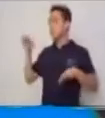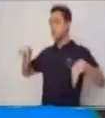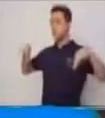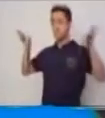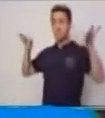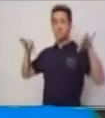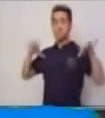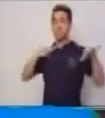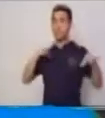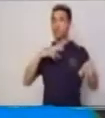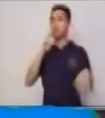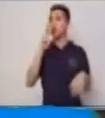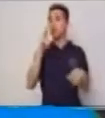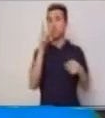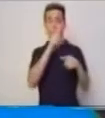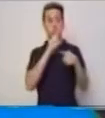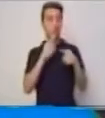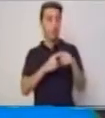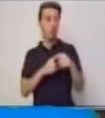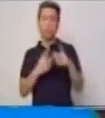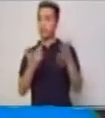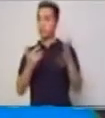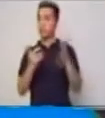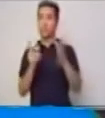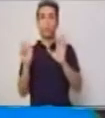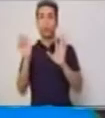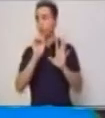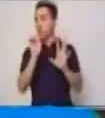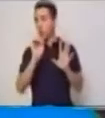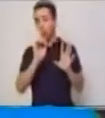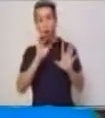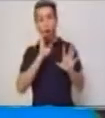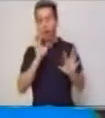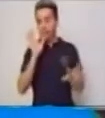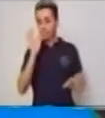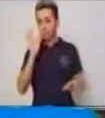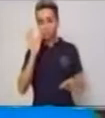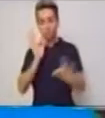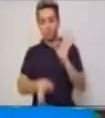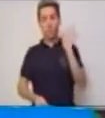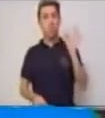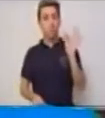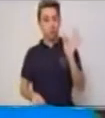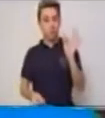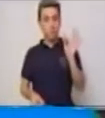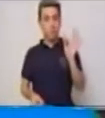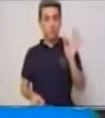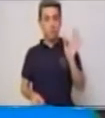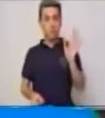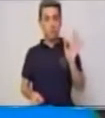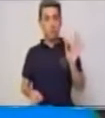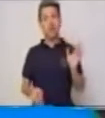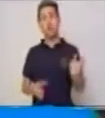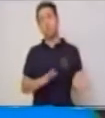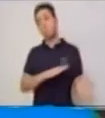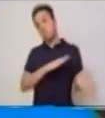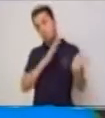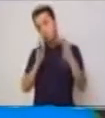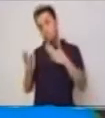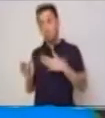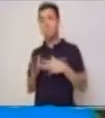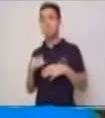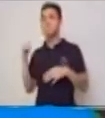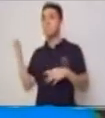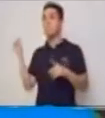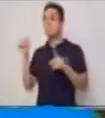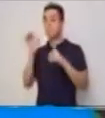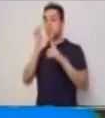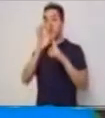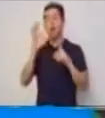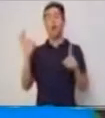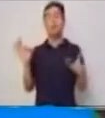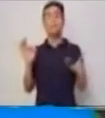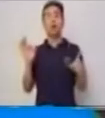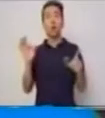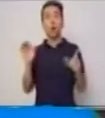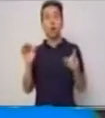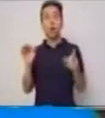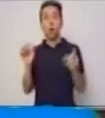sujetos. Entonces, esta no es una oración simple. Veamos si es una oración